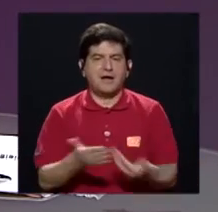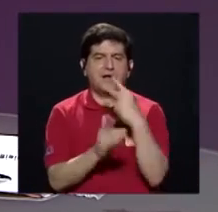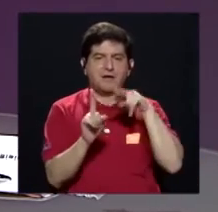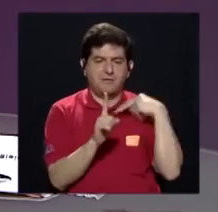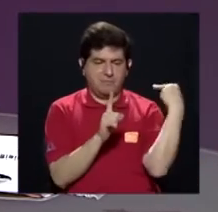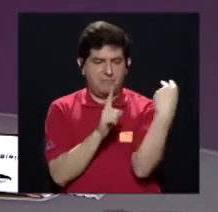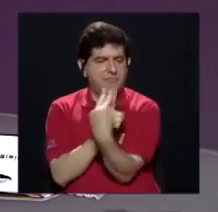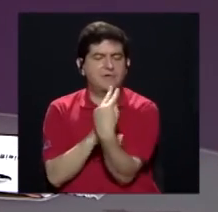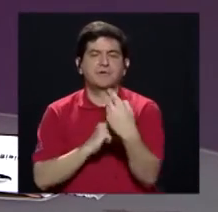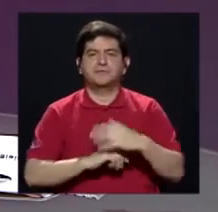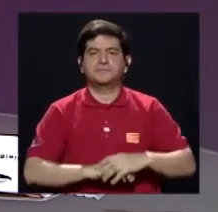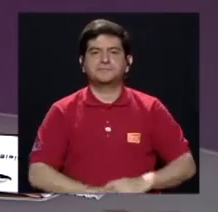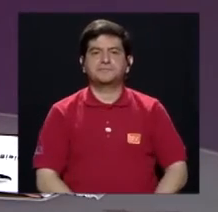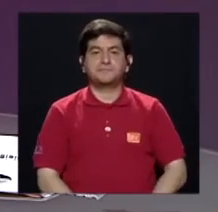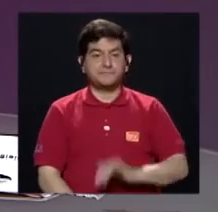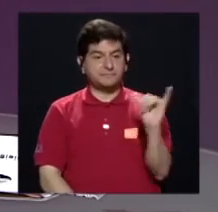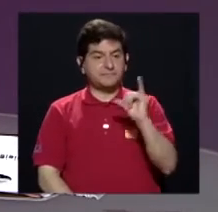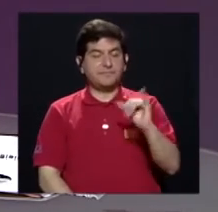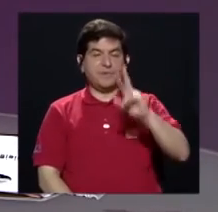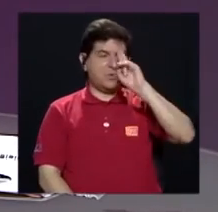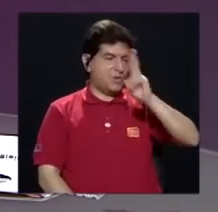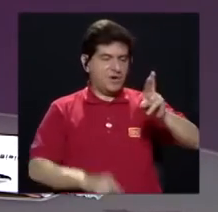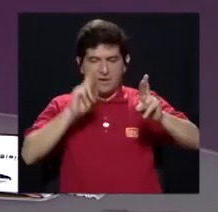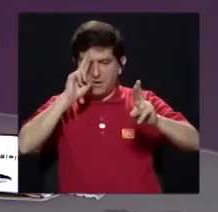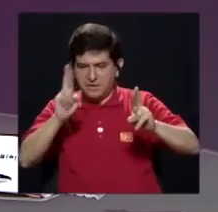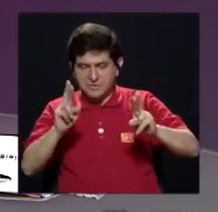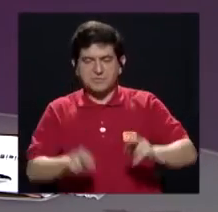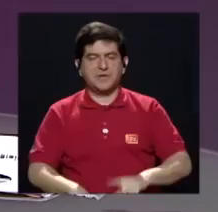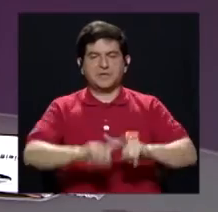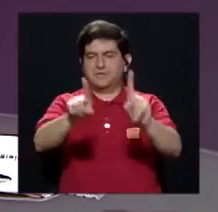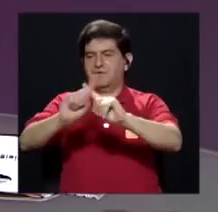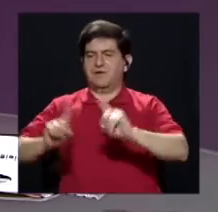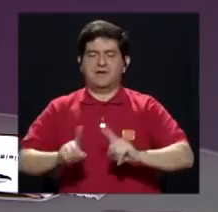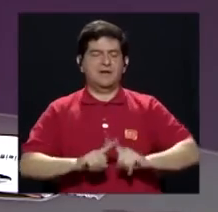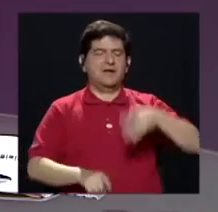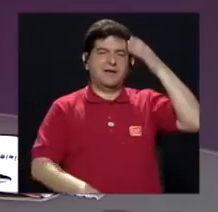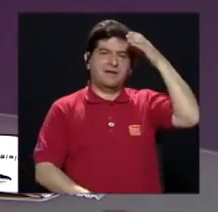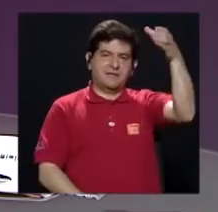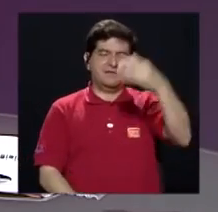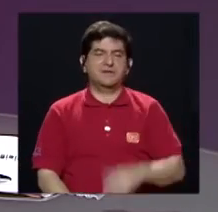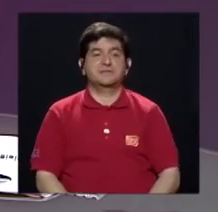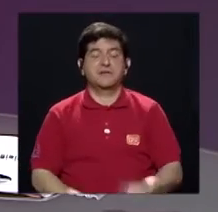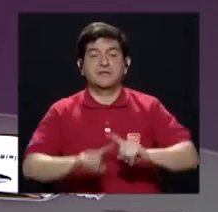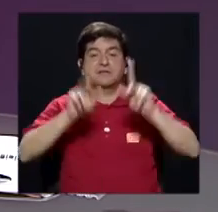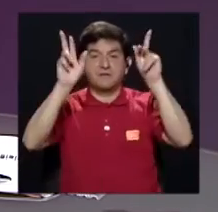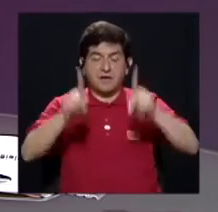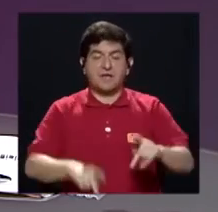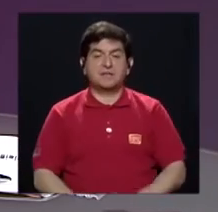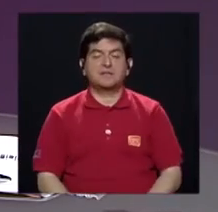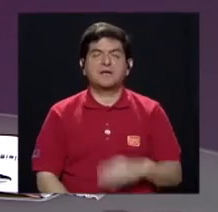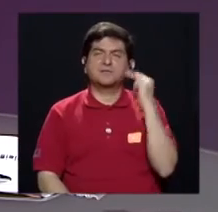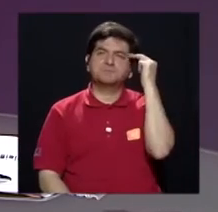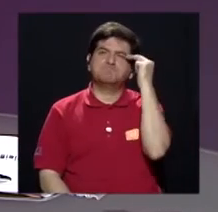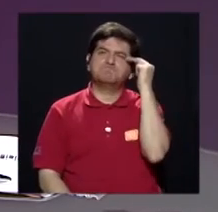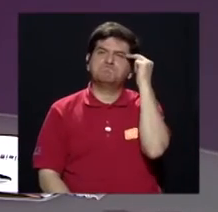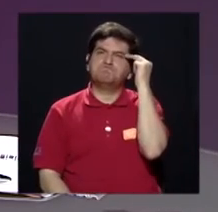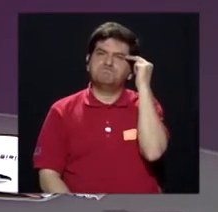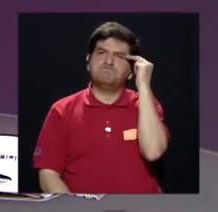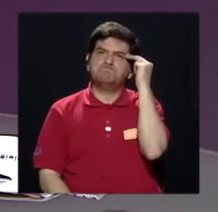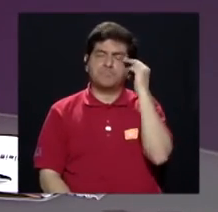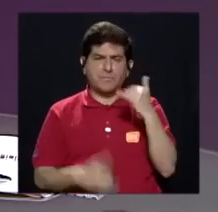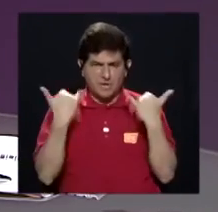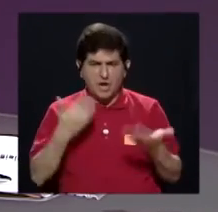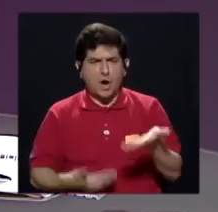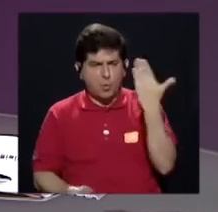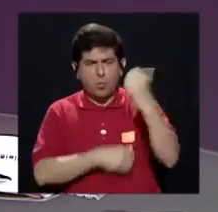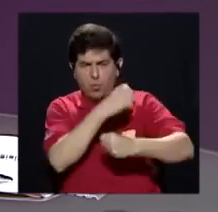paradigmas. Y también en el respeto a la diversidad cultural, por ejemplo, hay muchos colegas que se ponen a meditar, ya esto ya hace